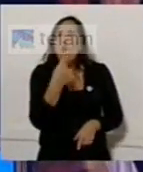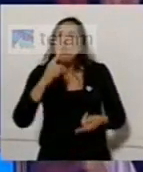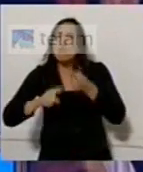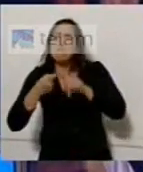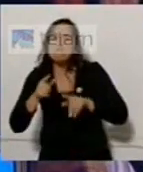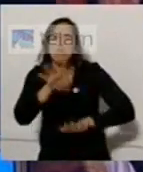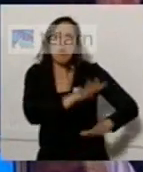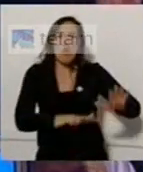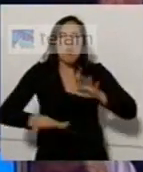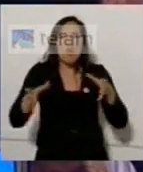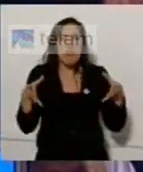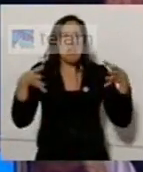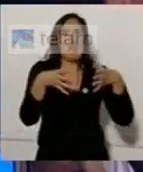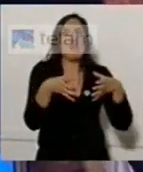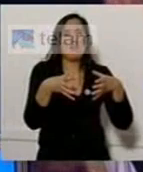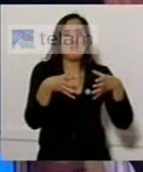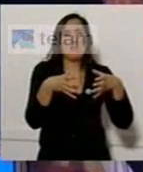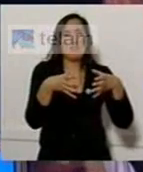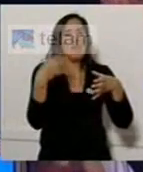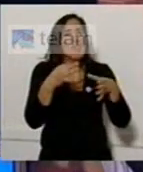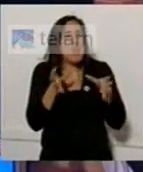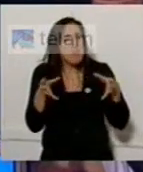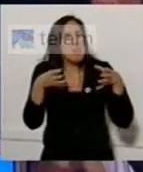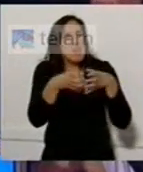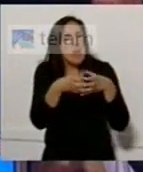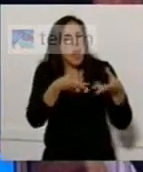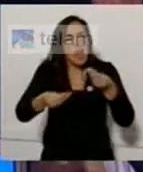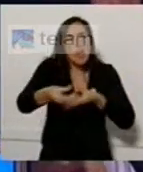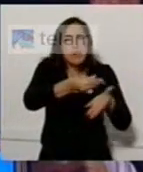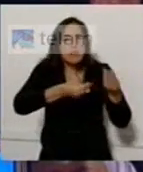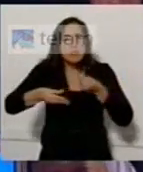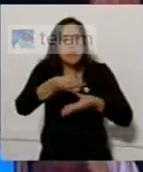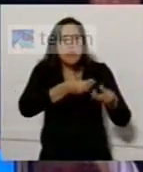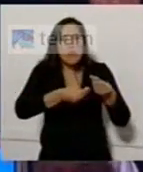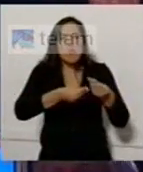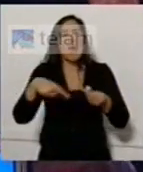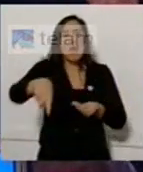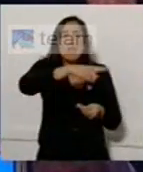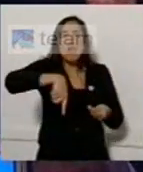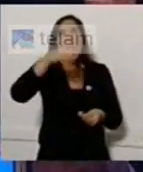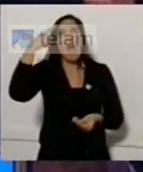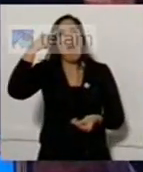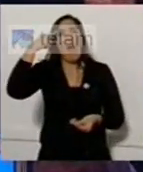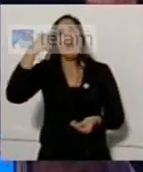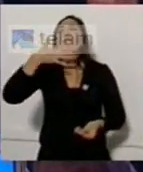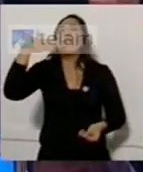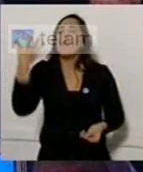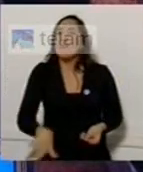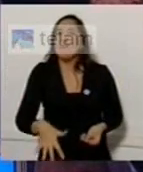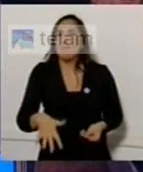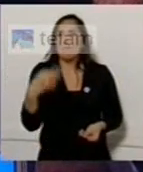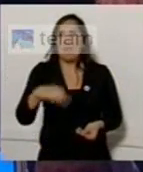se organicen en forma unida, solidaria, pero al mismo tiempo comprendan. Yo el otro día,